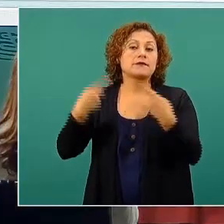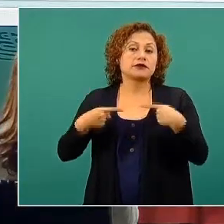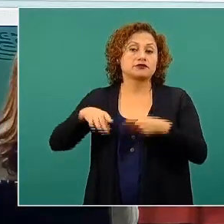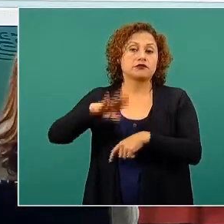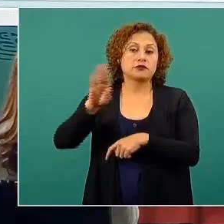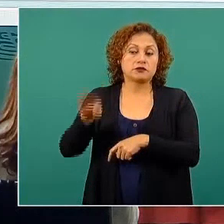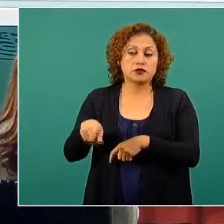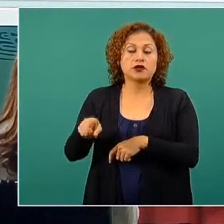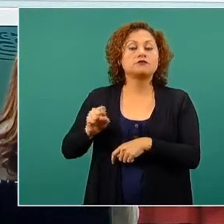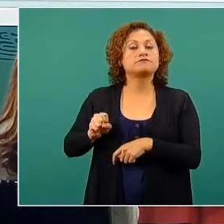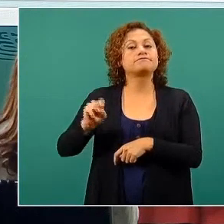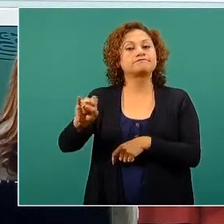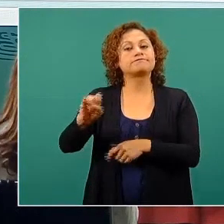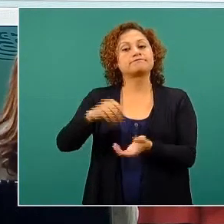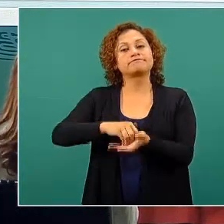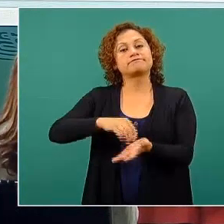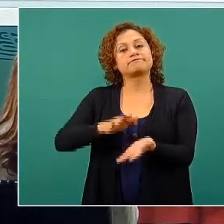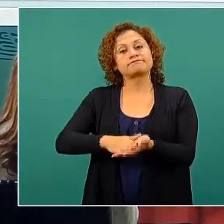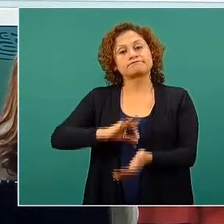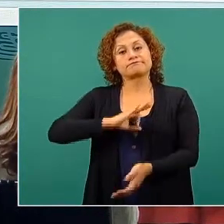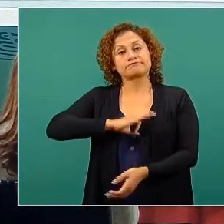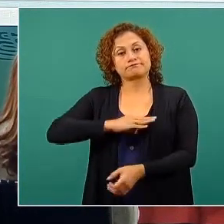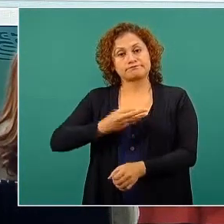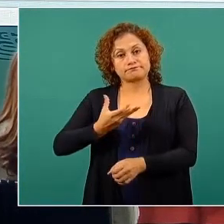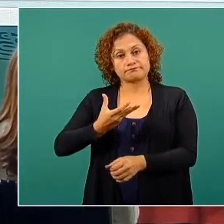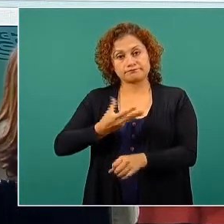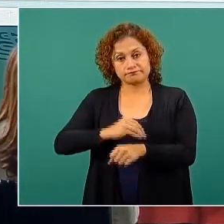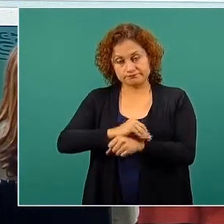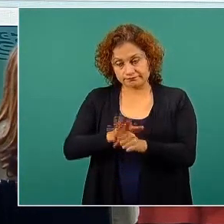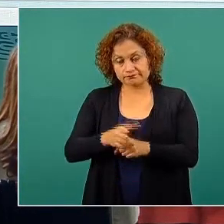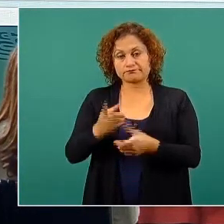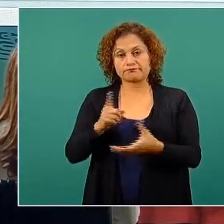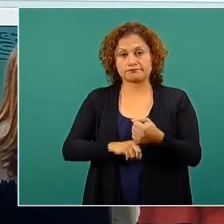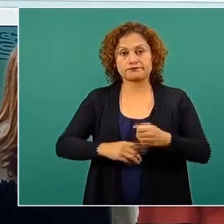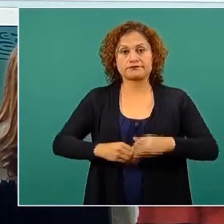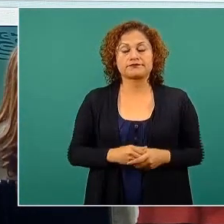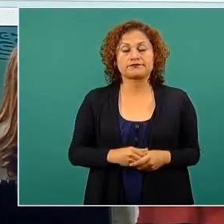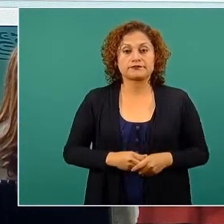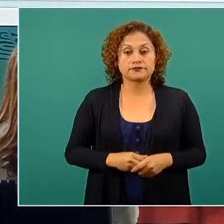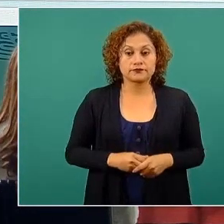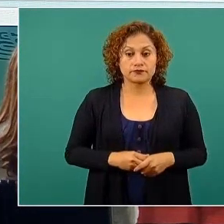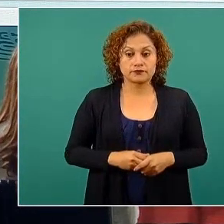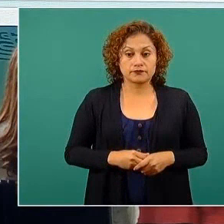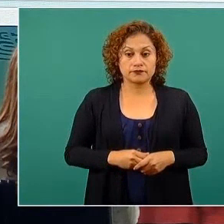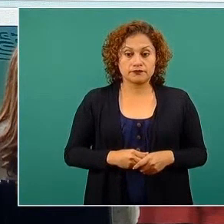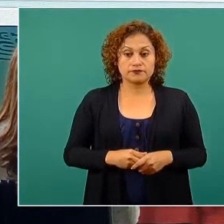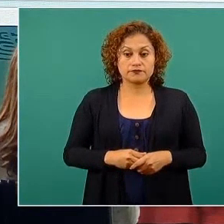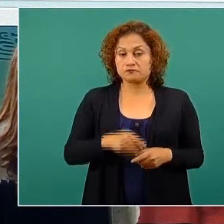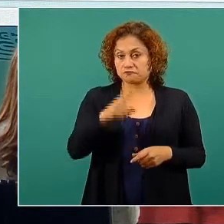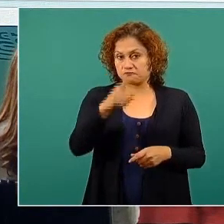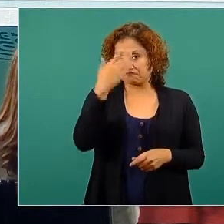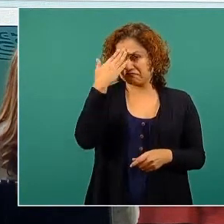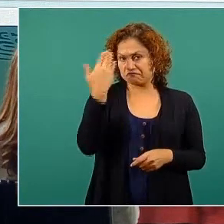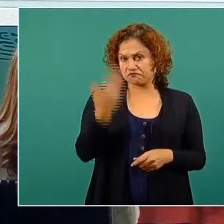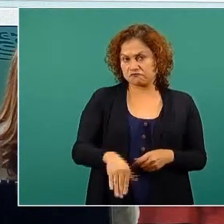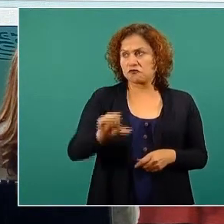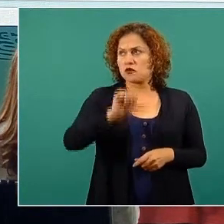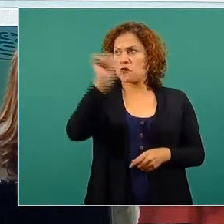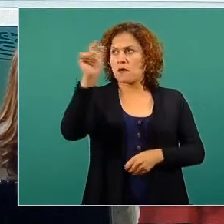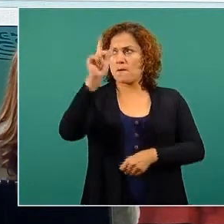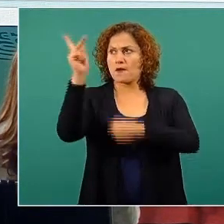que es una defunción positiva al virus SARS-CoV-2. Hay que recordar que, como muchos otros países, en México